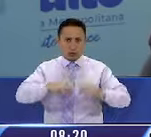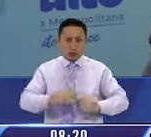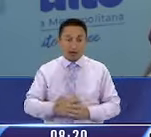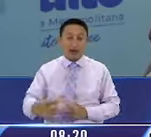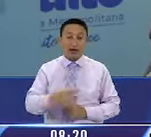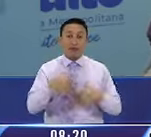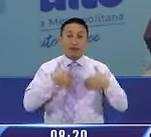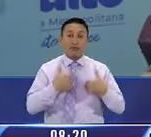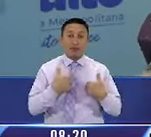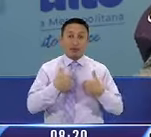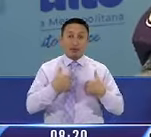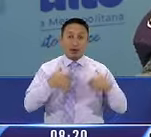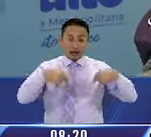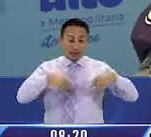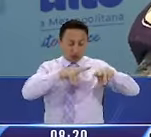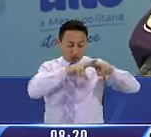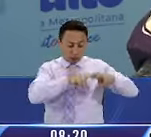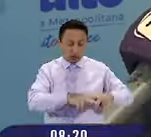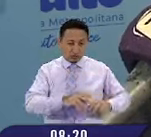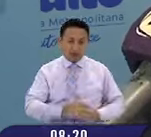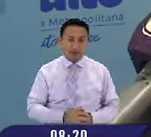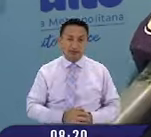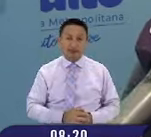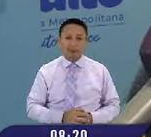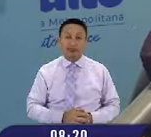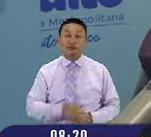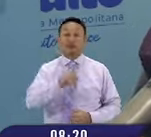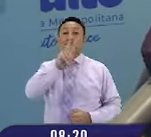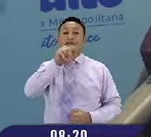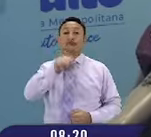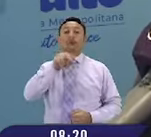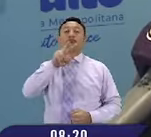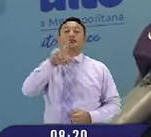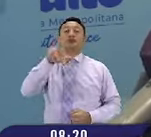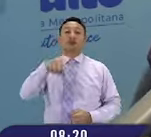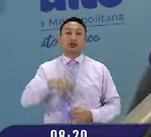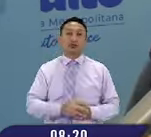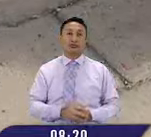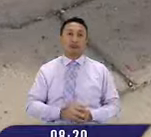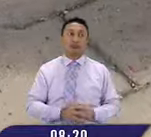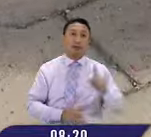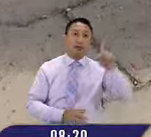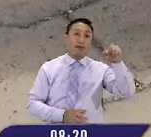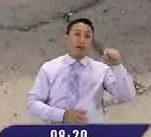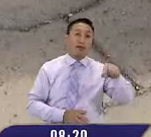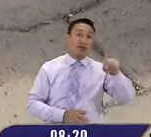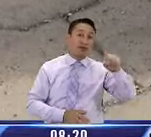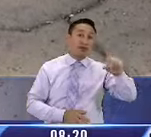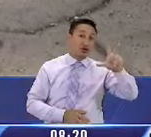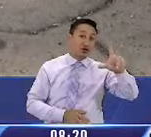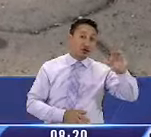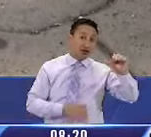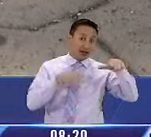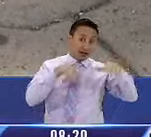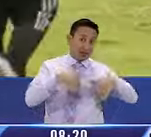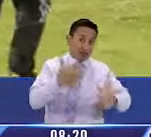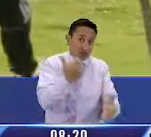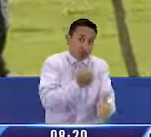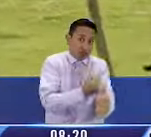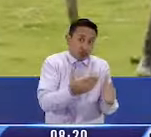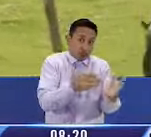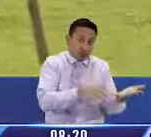chequeo clínico a estos animales. Detalla que en el 2023 se aplicó la eutanasia a 1.130 perros. de los cuales